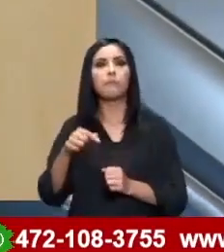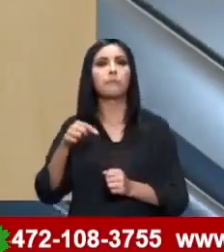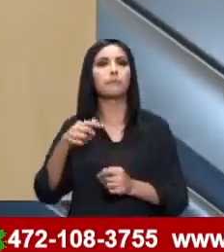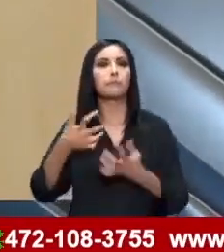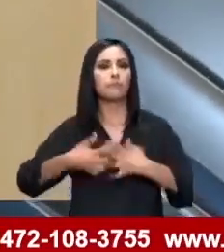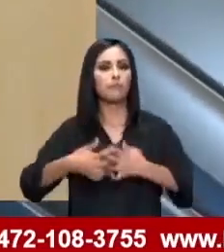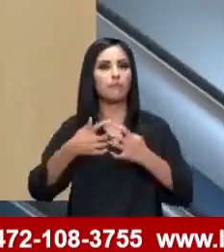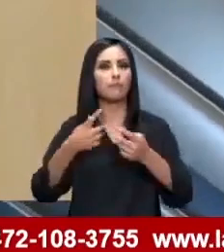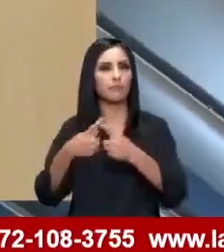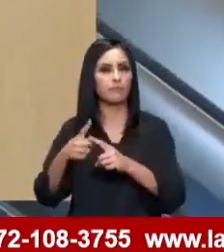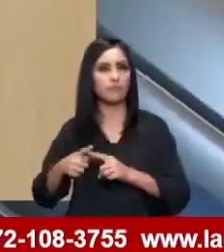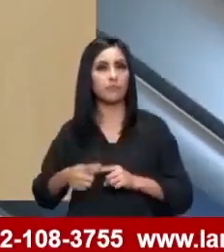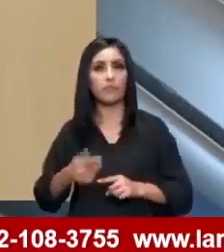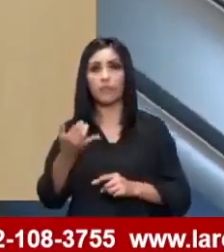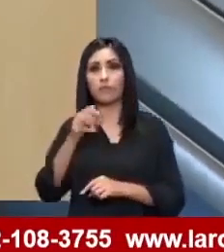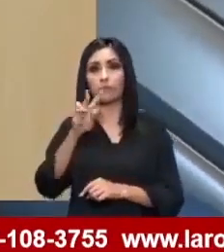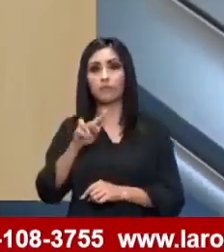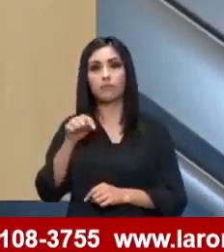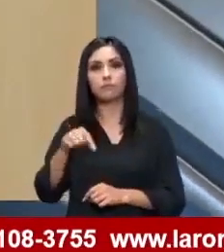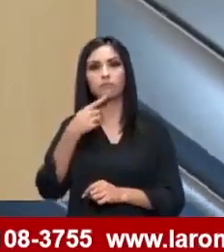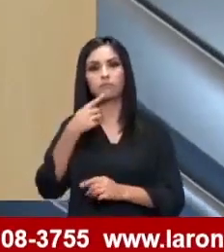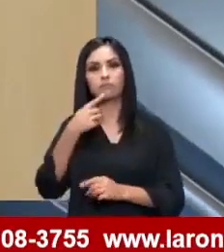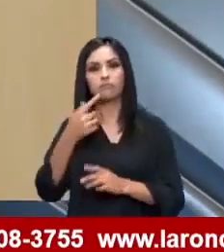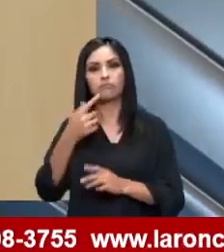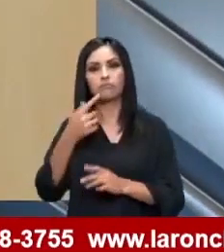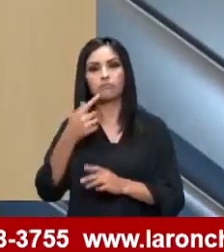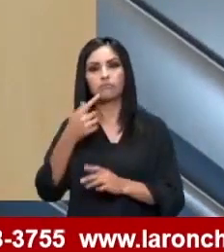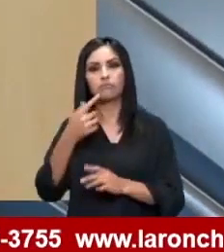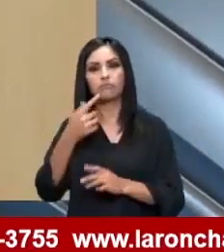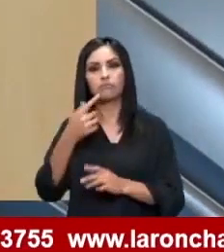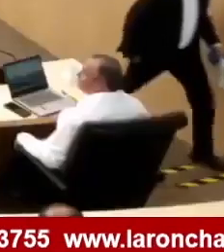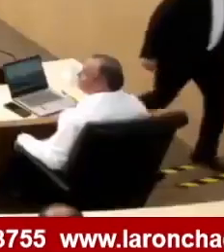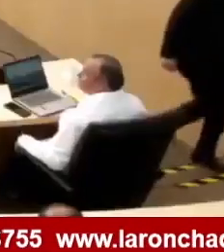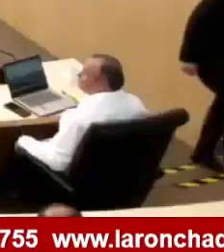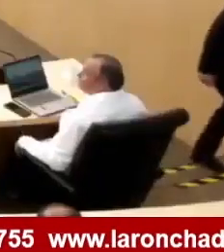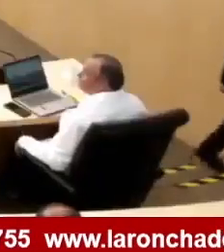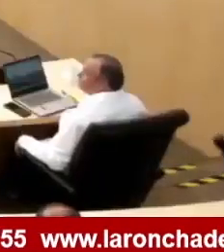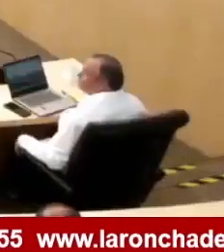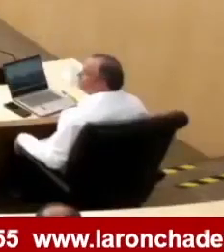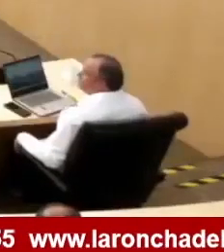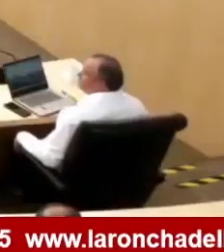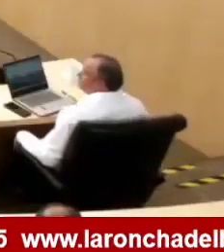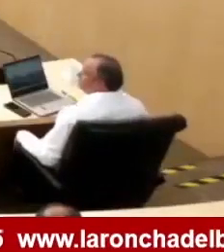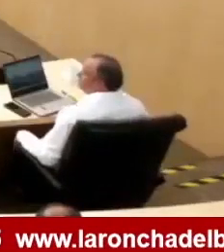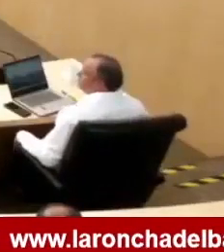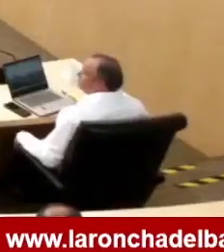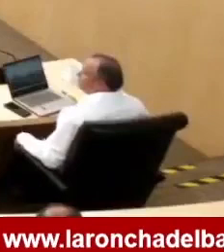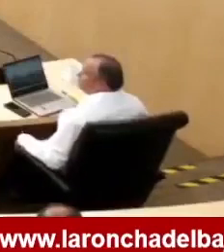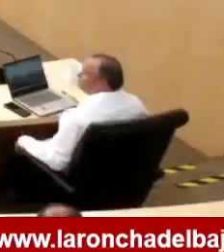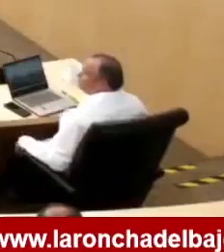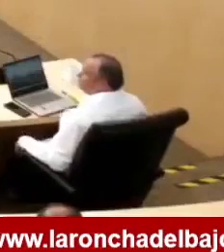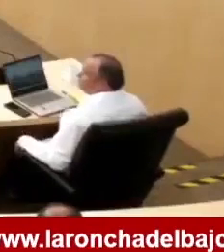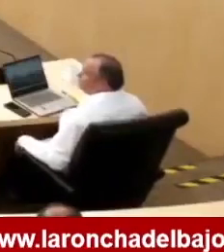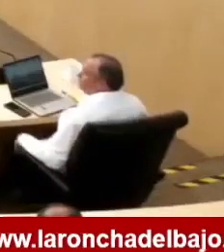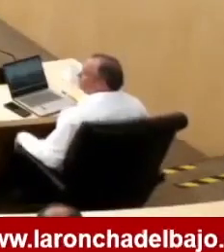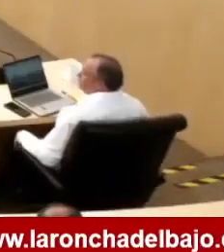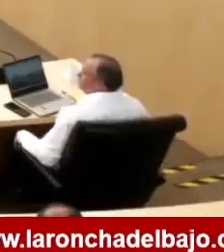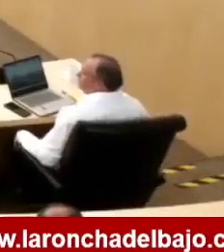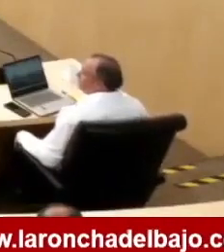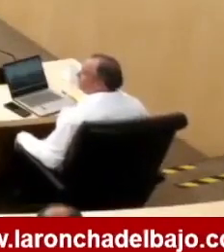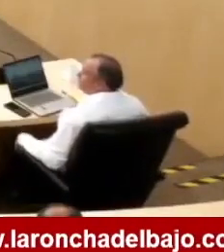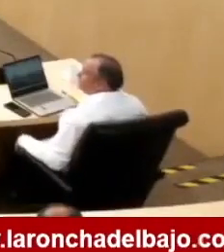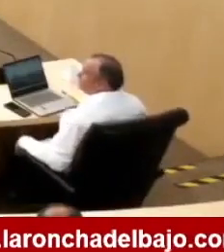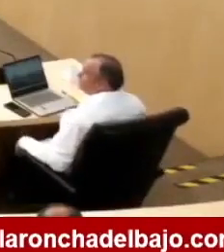sus garantías precisó que se pretende incluir el término salvaguarda social en el como objetivo